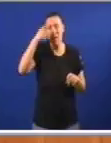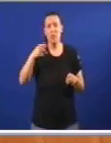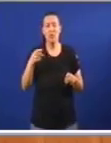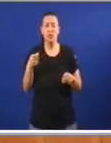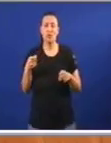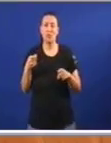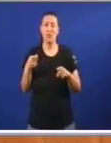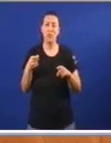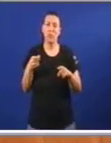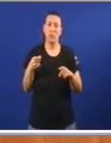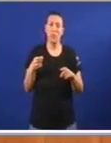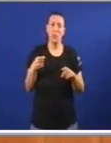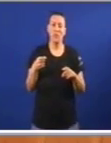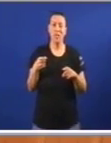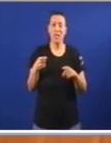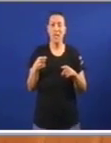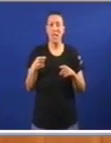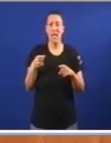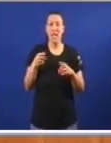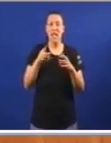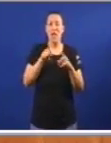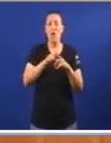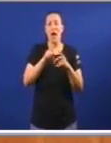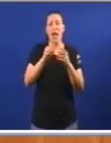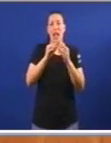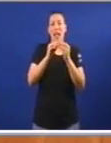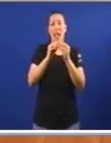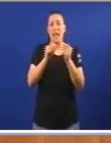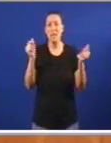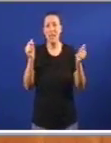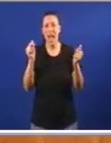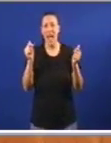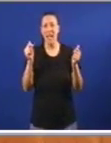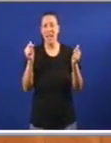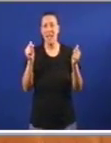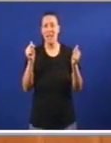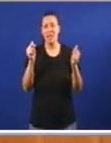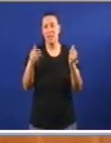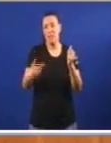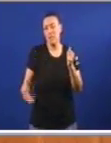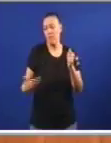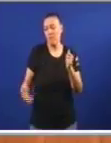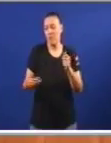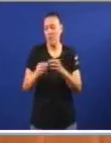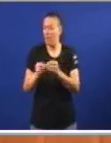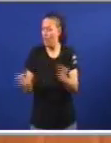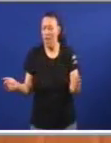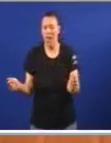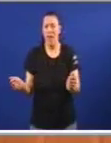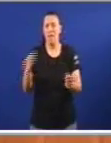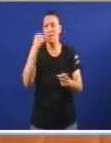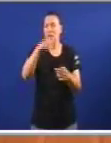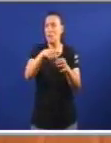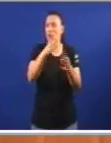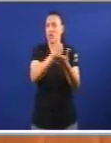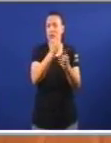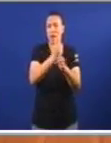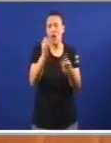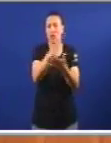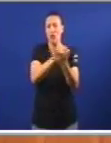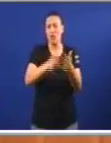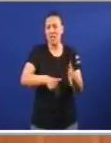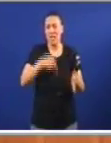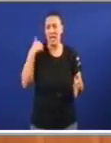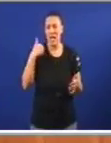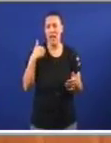que esa eliminación desa precariedade que facela para todos os postos de traballo, en xeral,